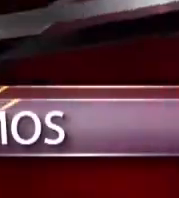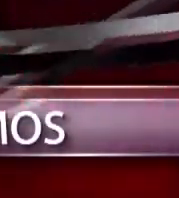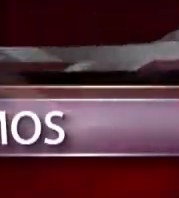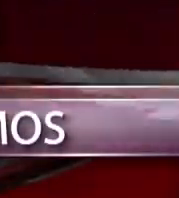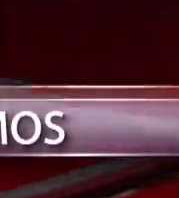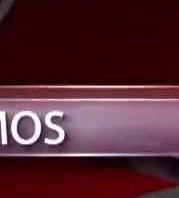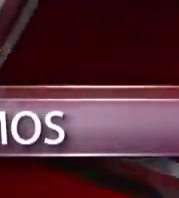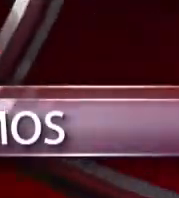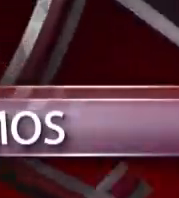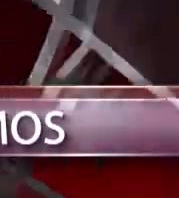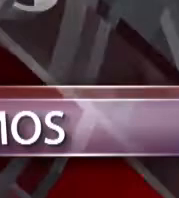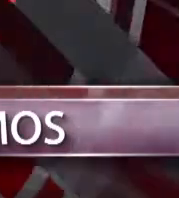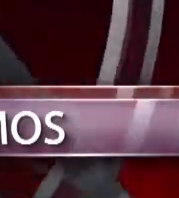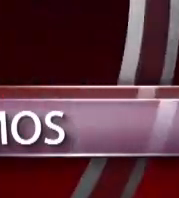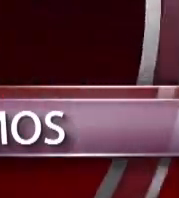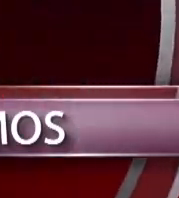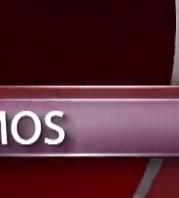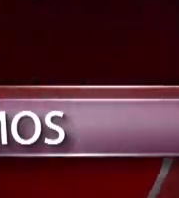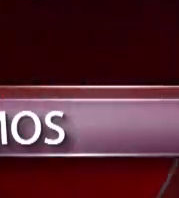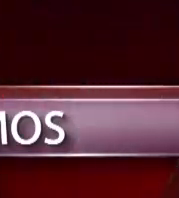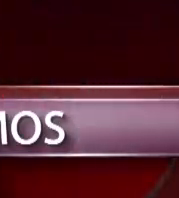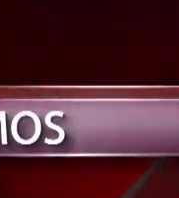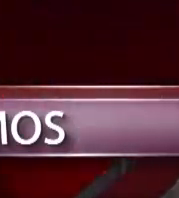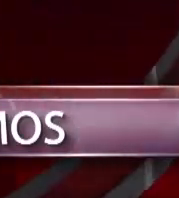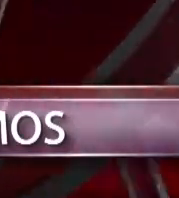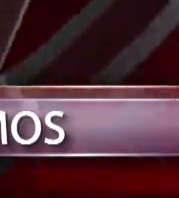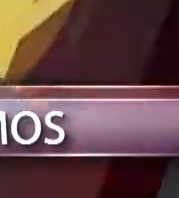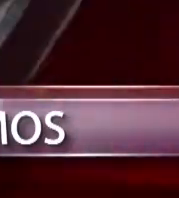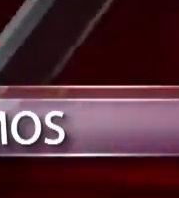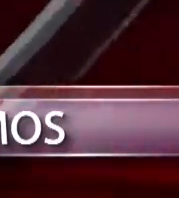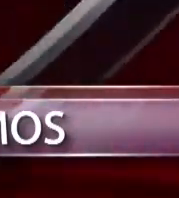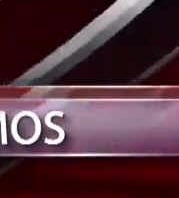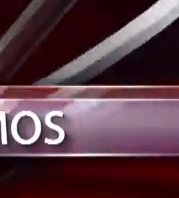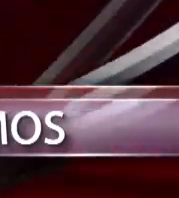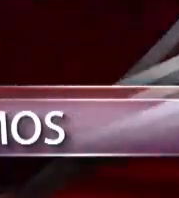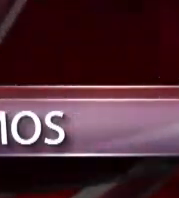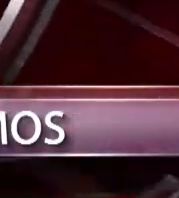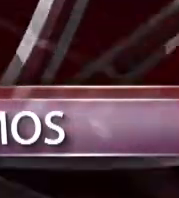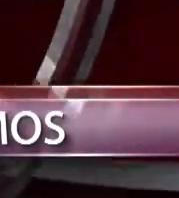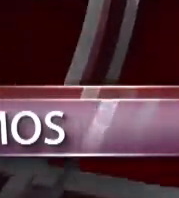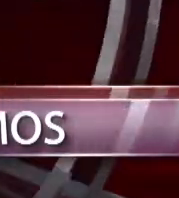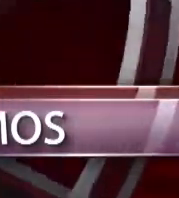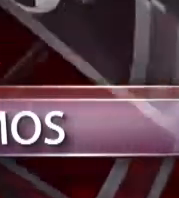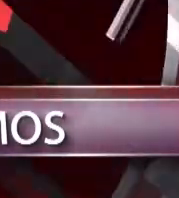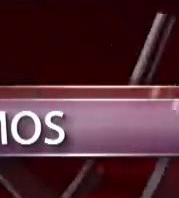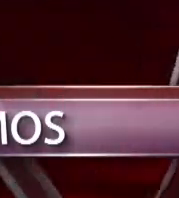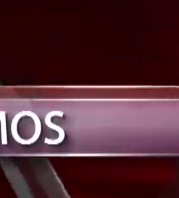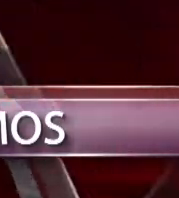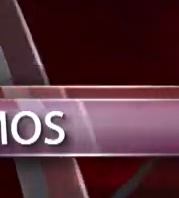Regresamos con TVL Noticias, Emisión Central, luego de la siguiente pausa promocional.